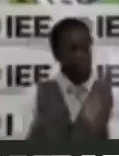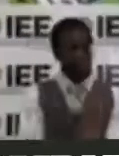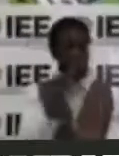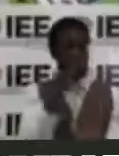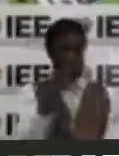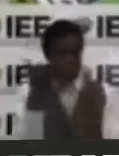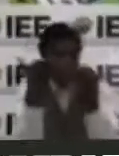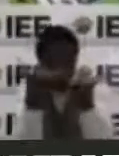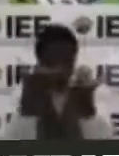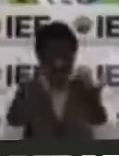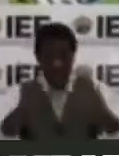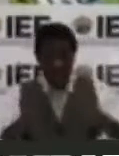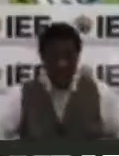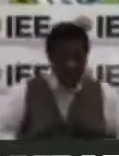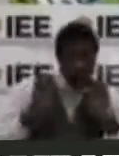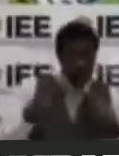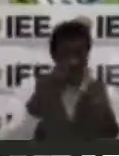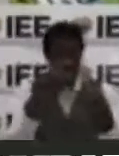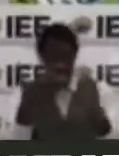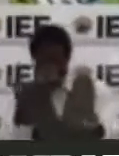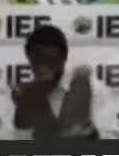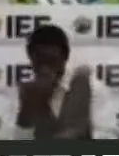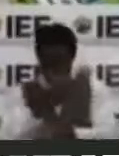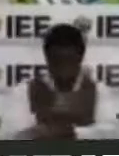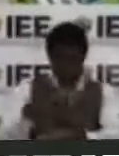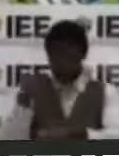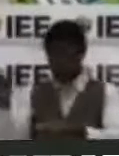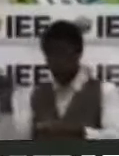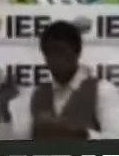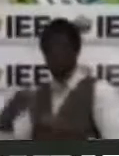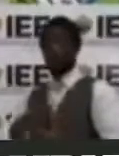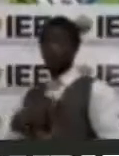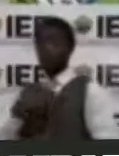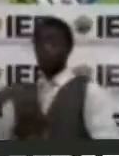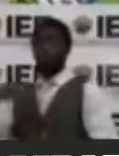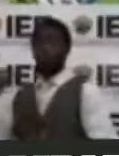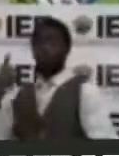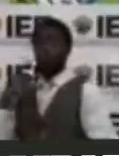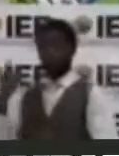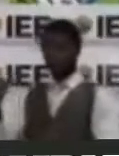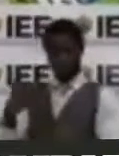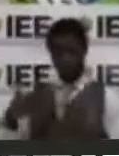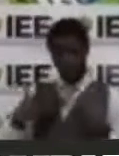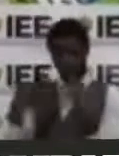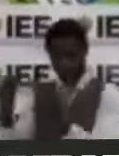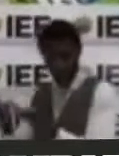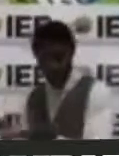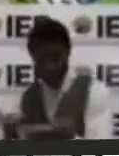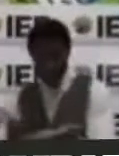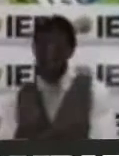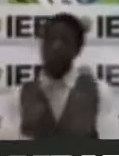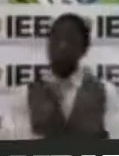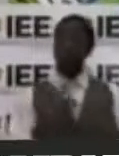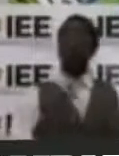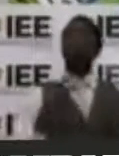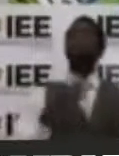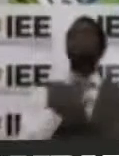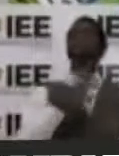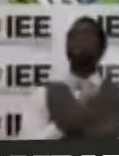de tu familia, en los políticos de siempre y las corbatas, o confiarías tu vida en un médico. Es